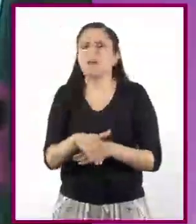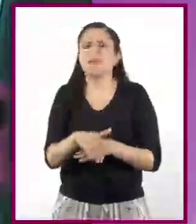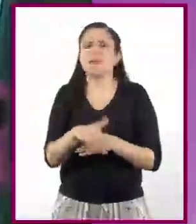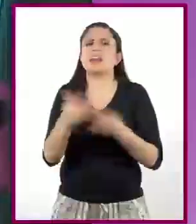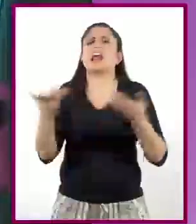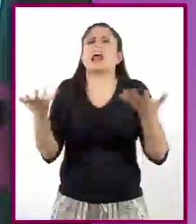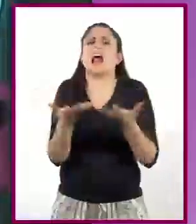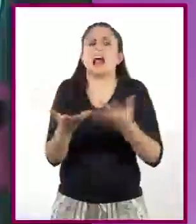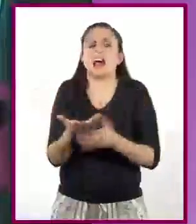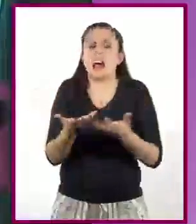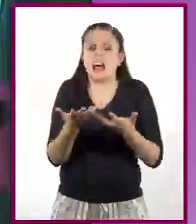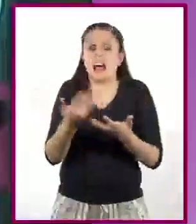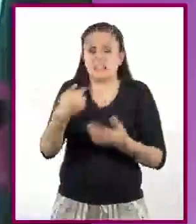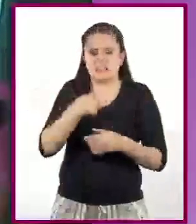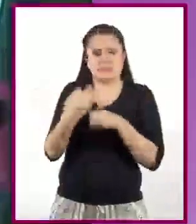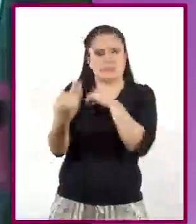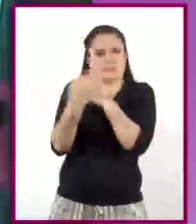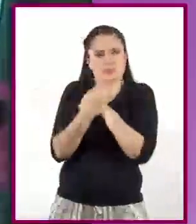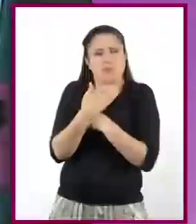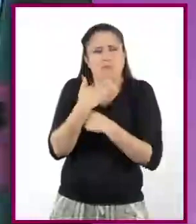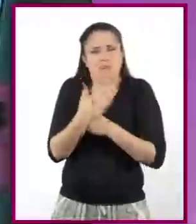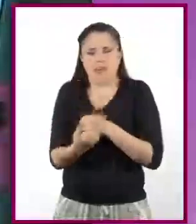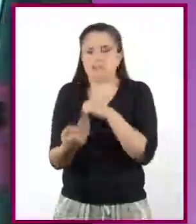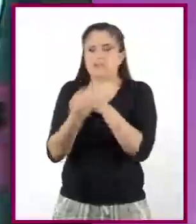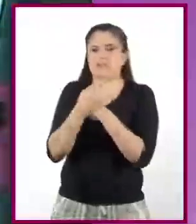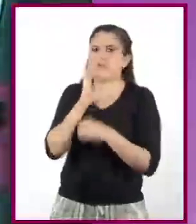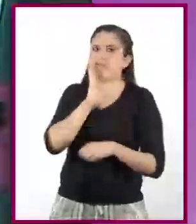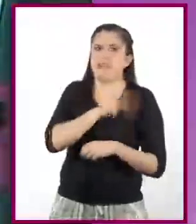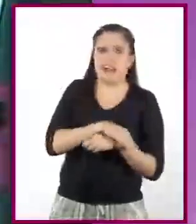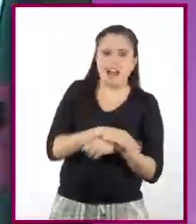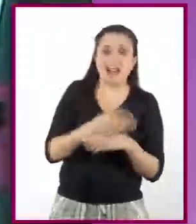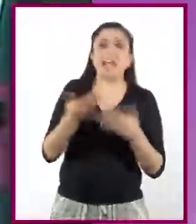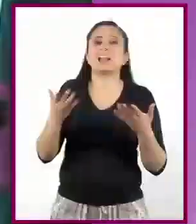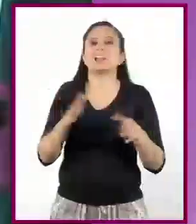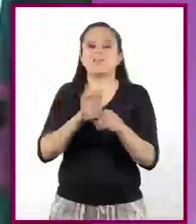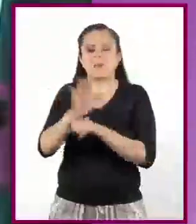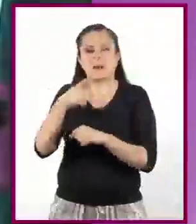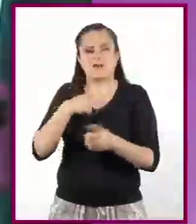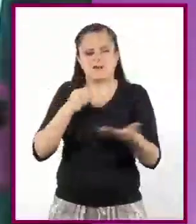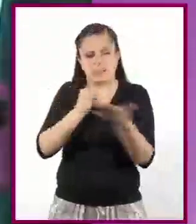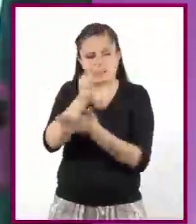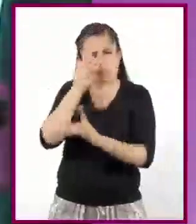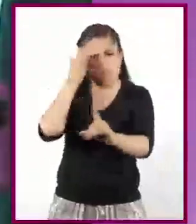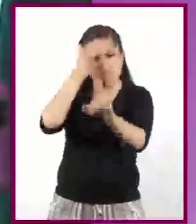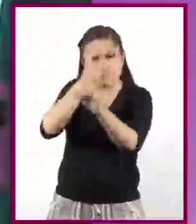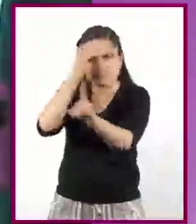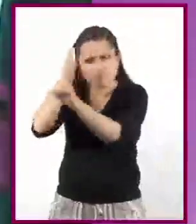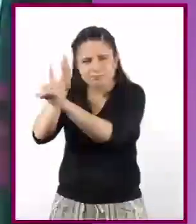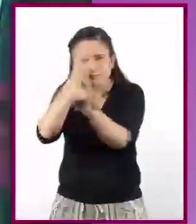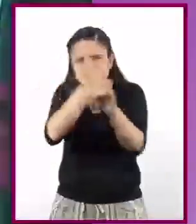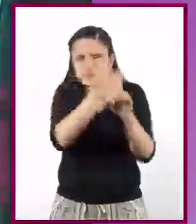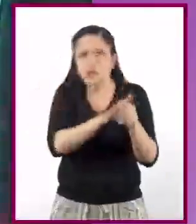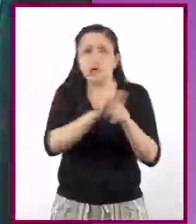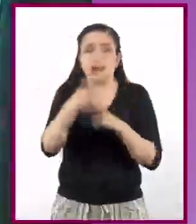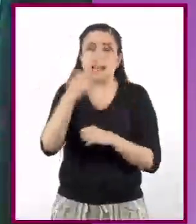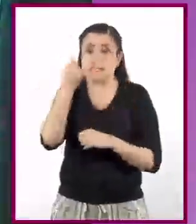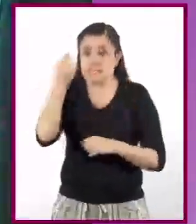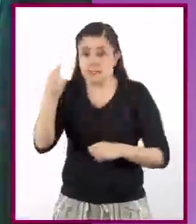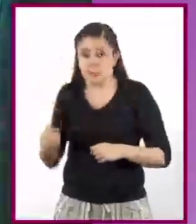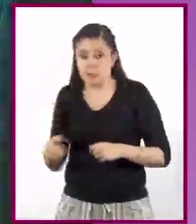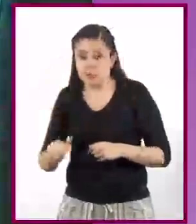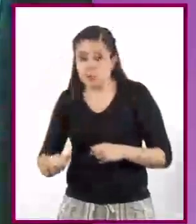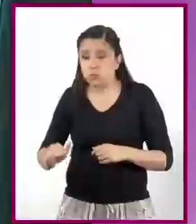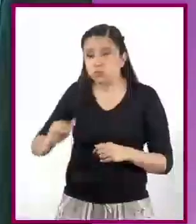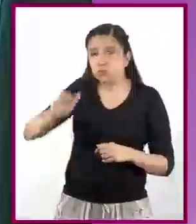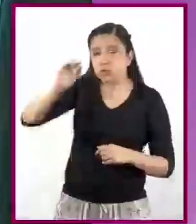nos hace bien, qué nos hace mal y cómo es de que debemos decidir sobre una cosa u otra. Entonces yo creo que desde pequeños debemos